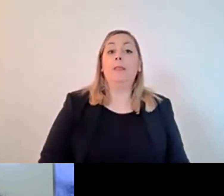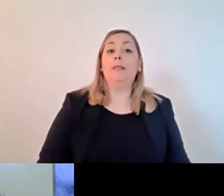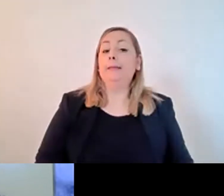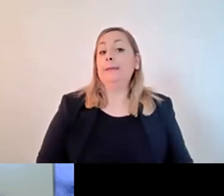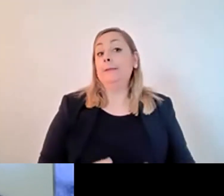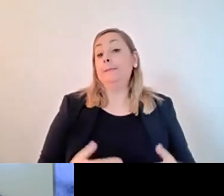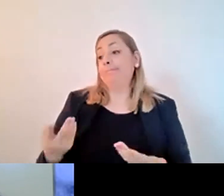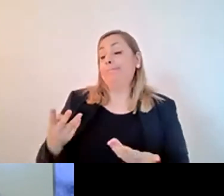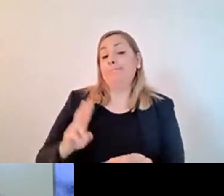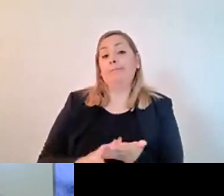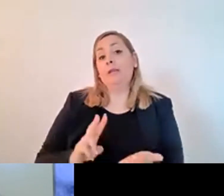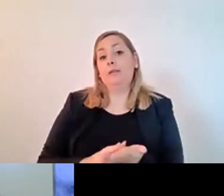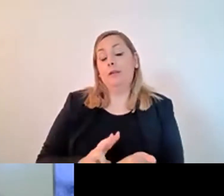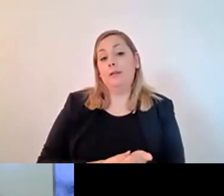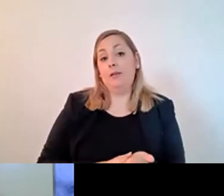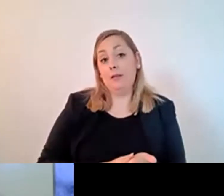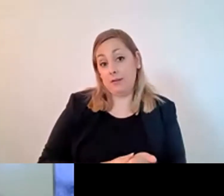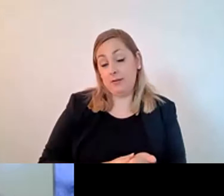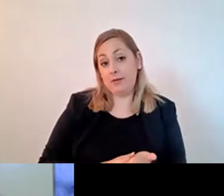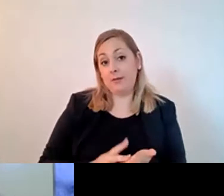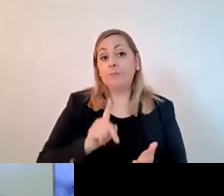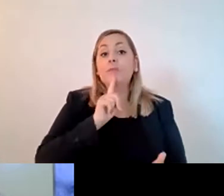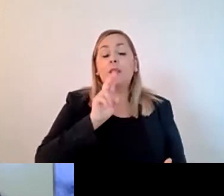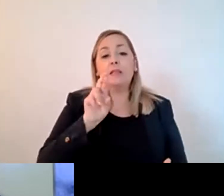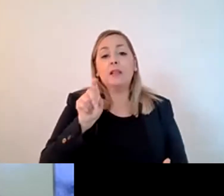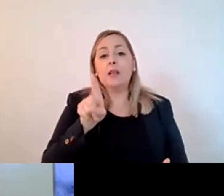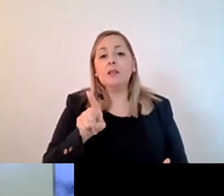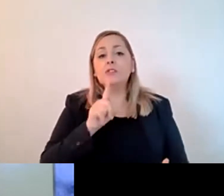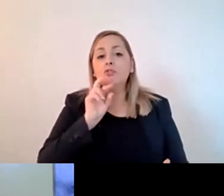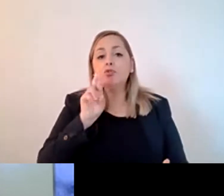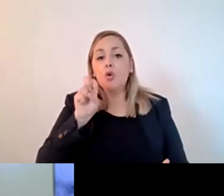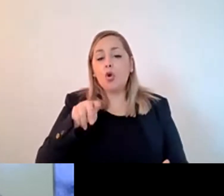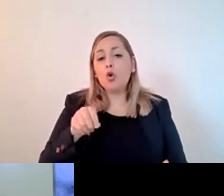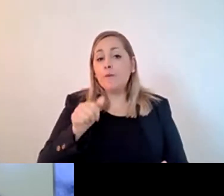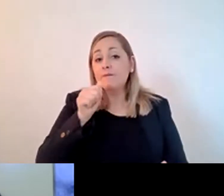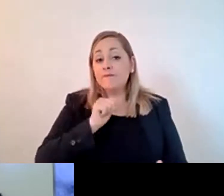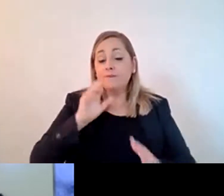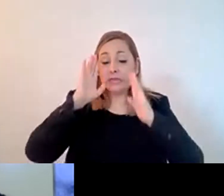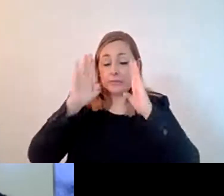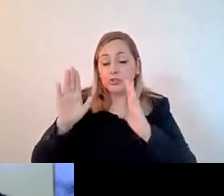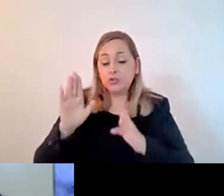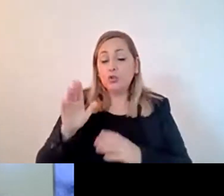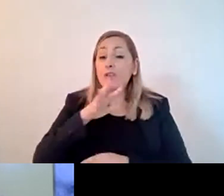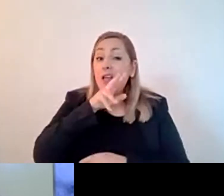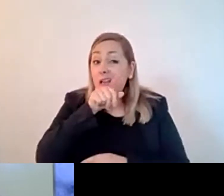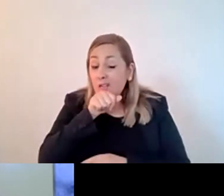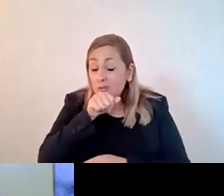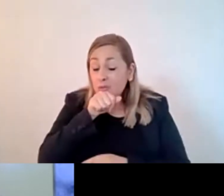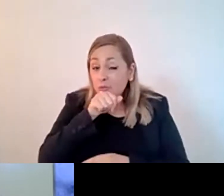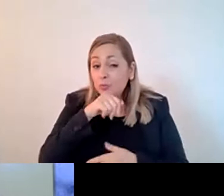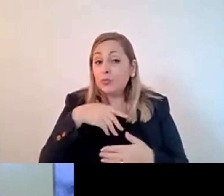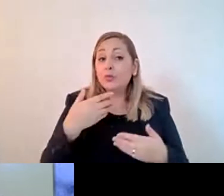La verdad es que el trastorno de déficit en adultos está siendo